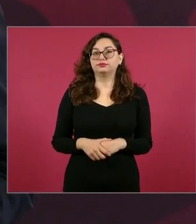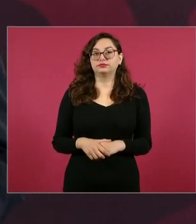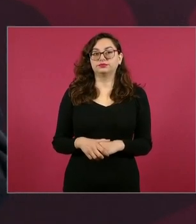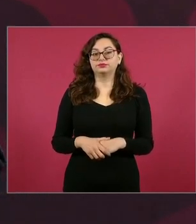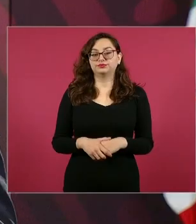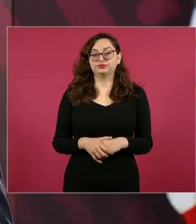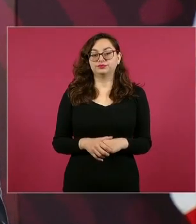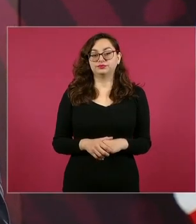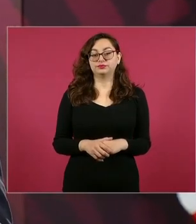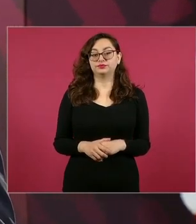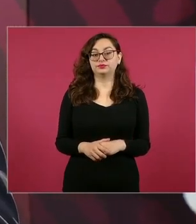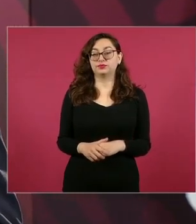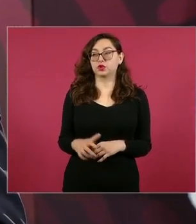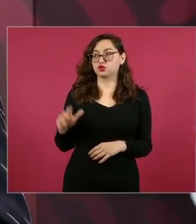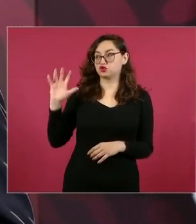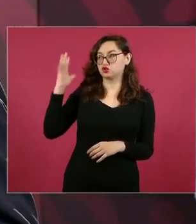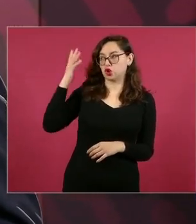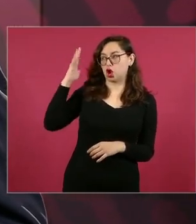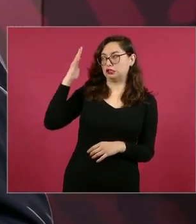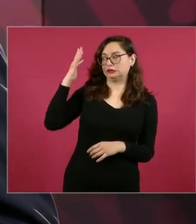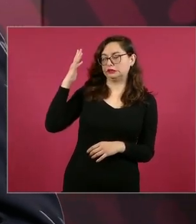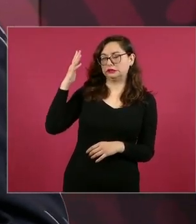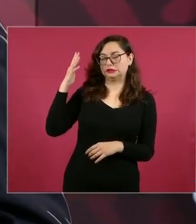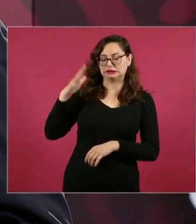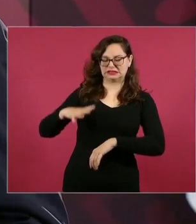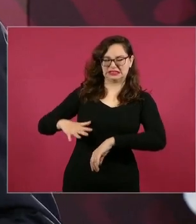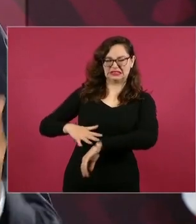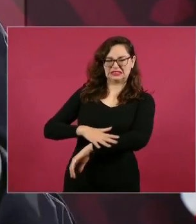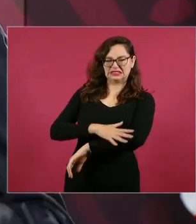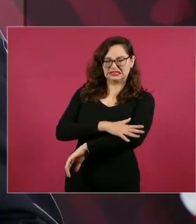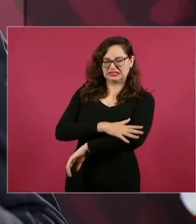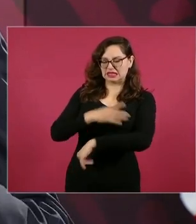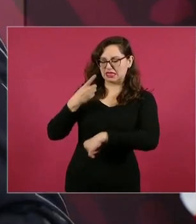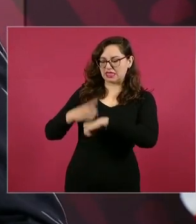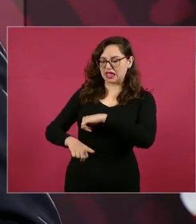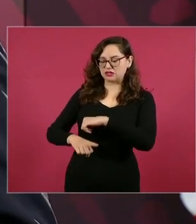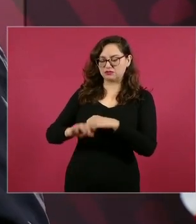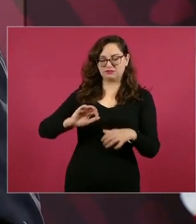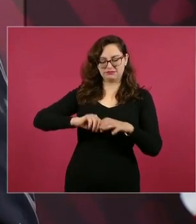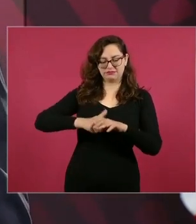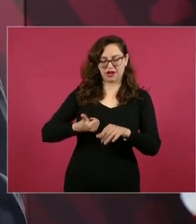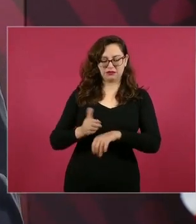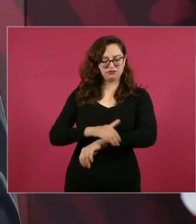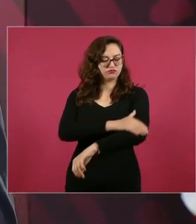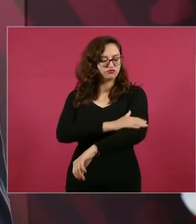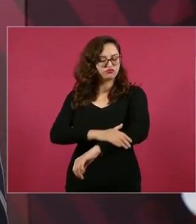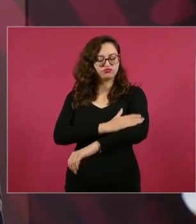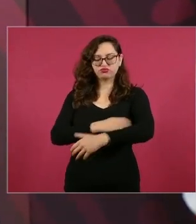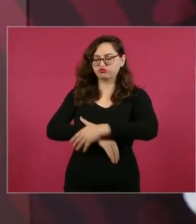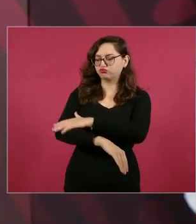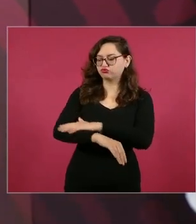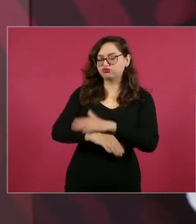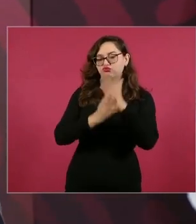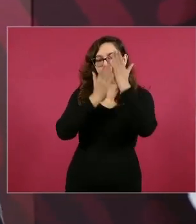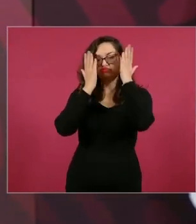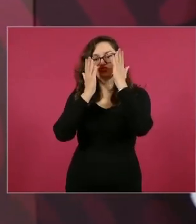no nos afecte tanto el sol hay que ponerse protector